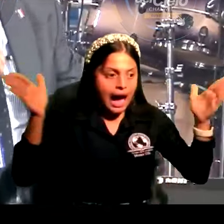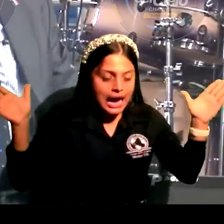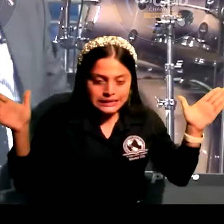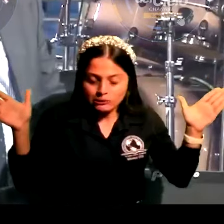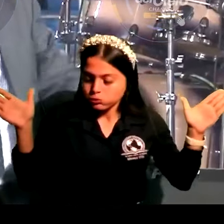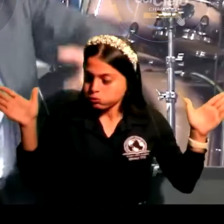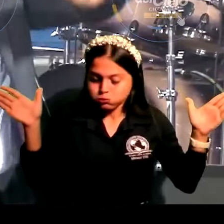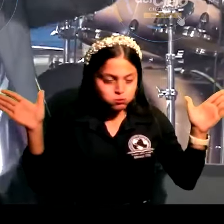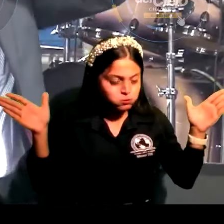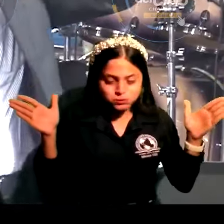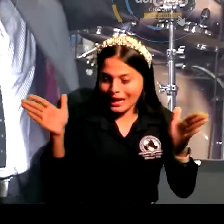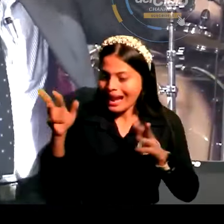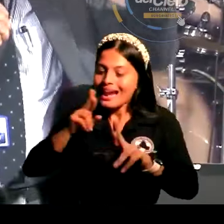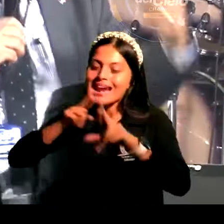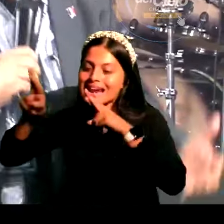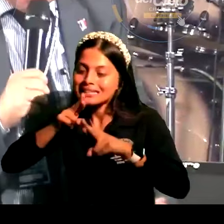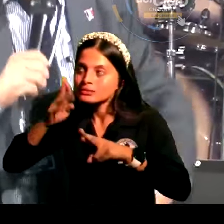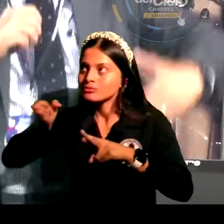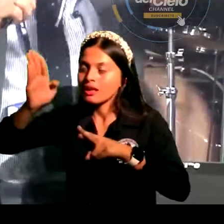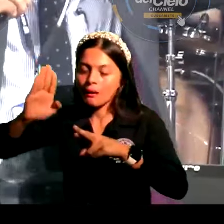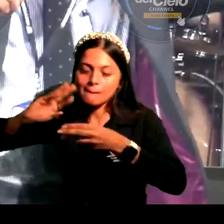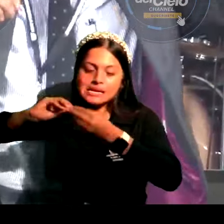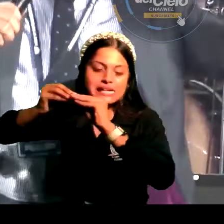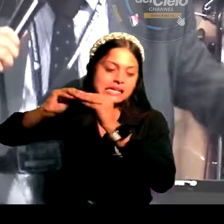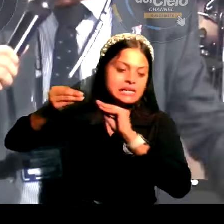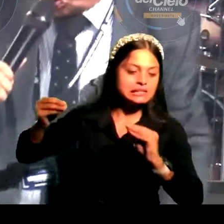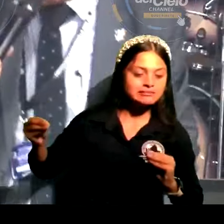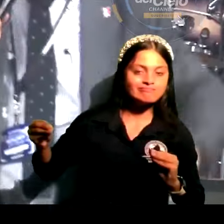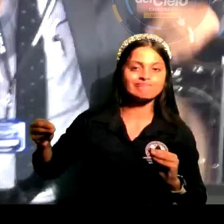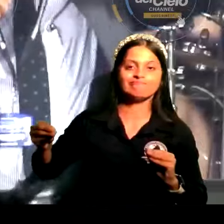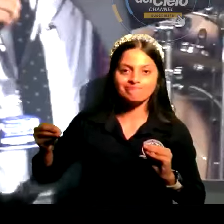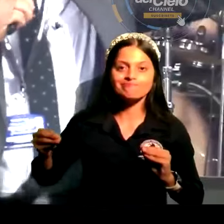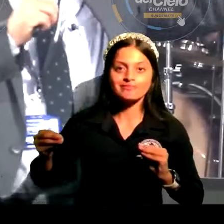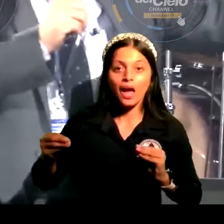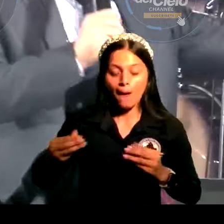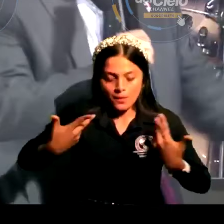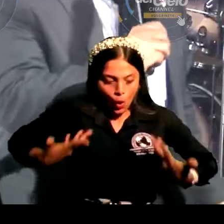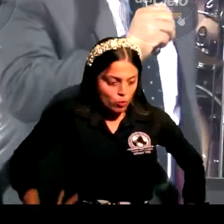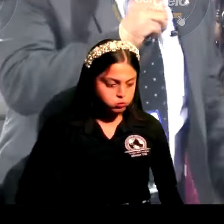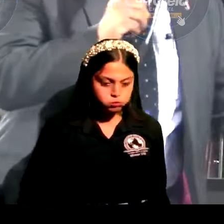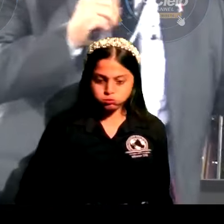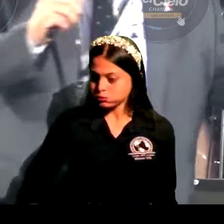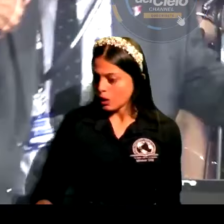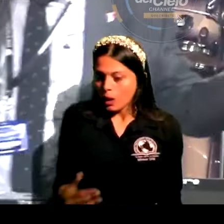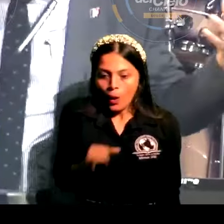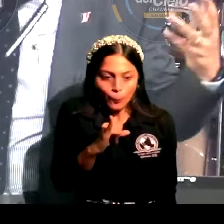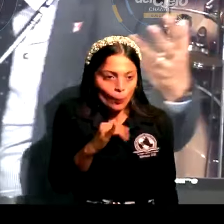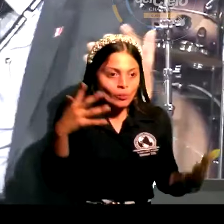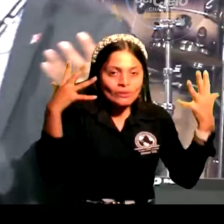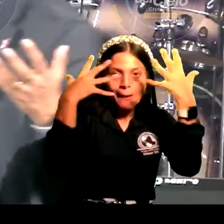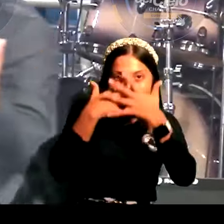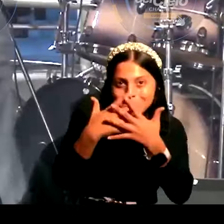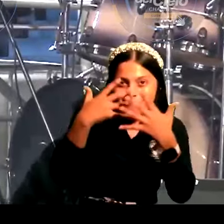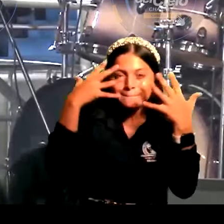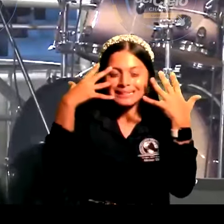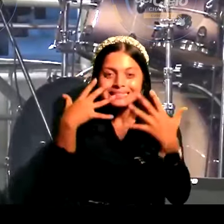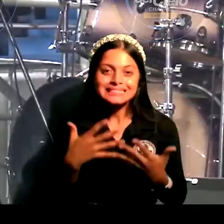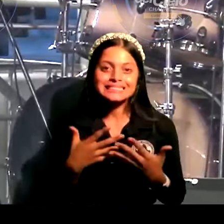comunión con Dios, sintió miedo, se vio desnudo, se escondió y empezó a recibir